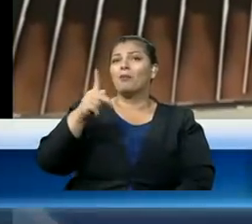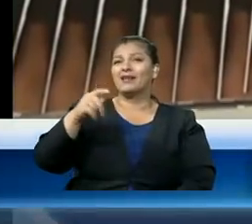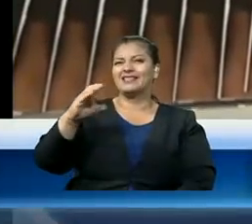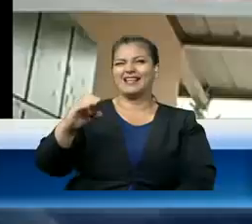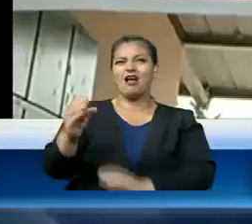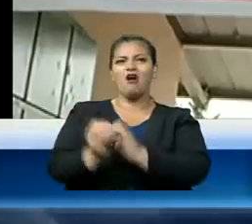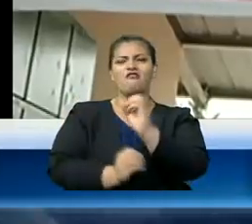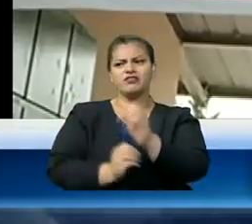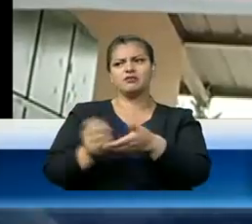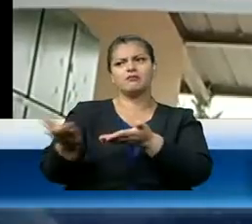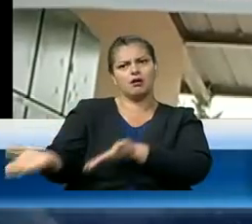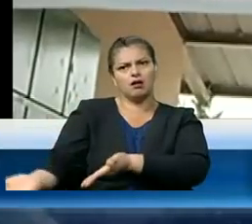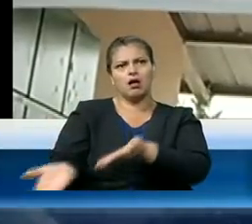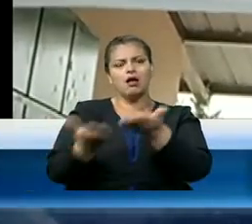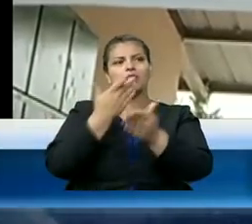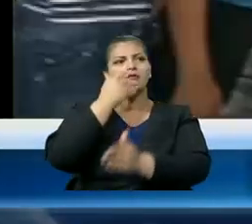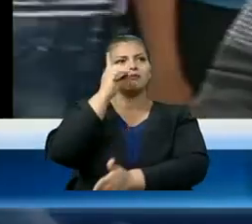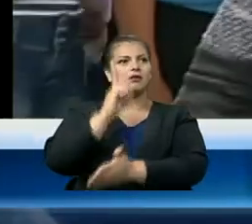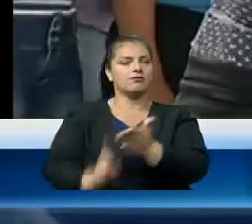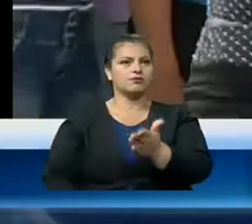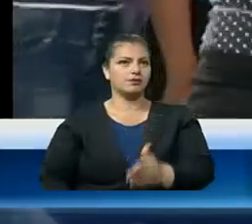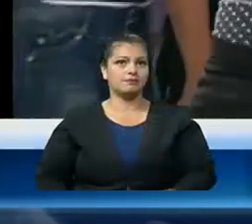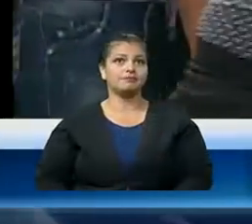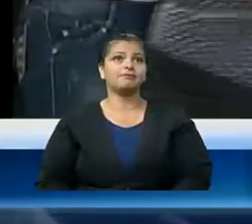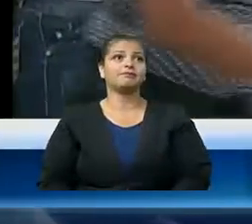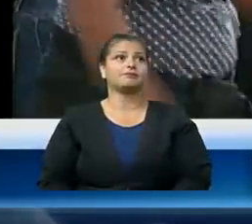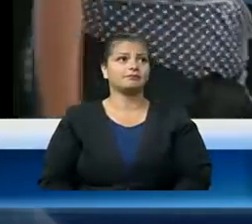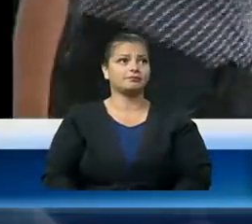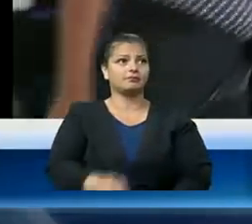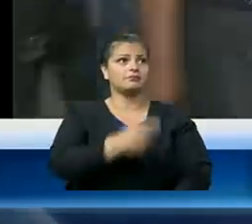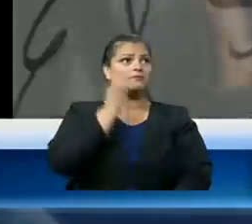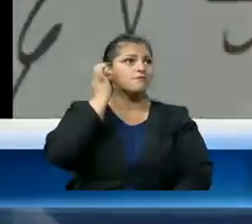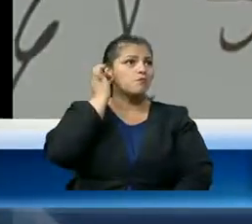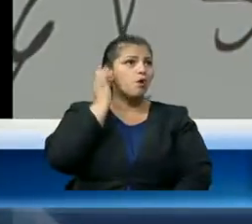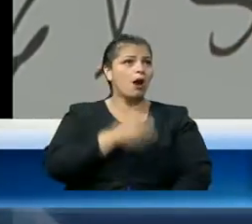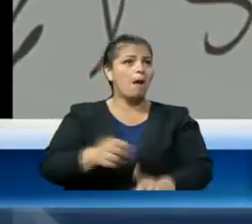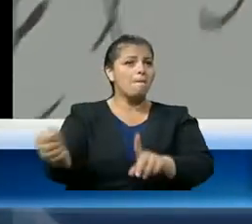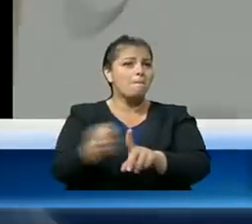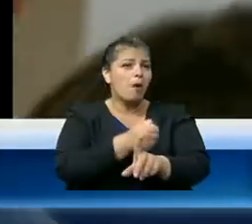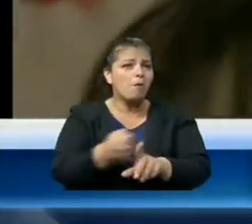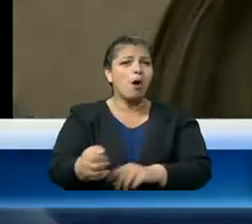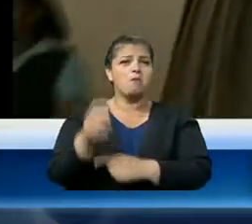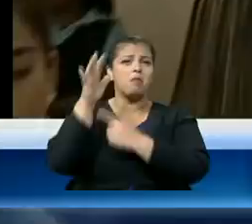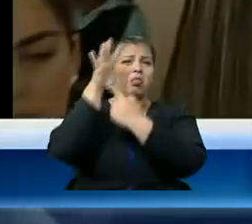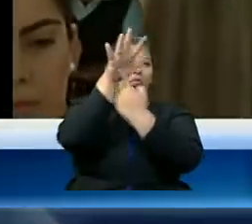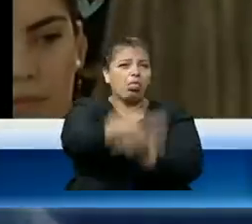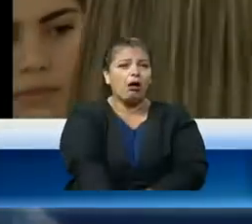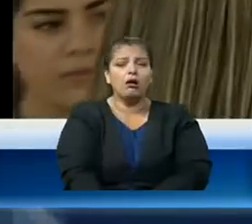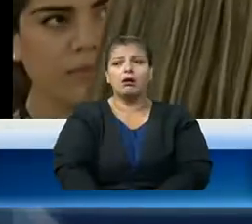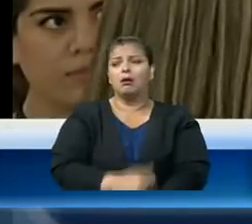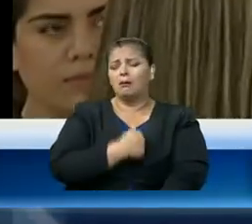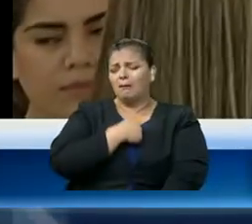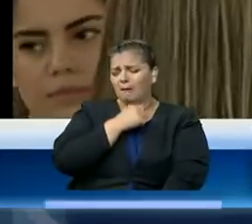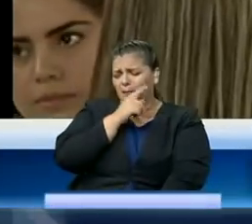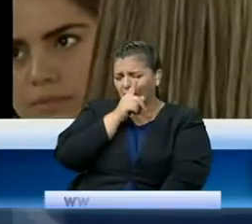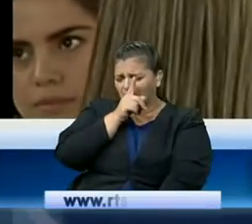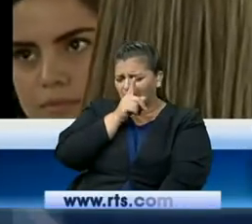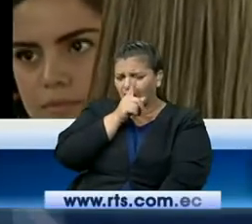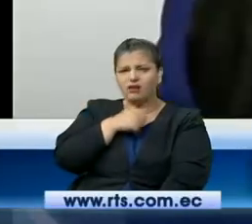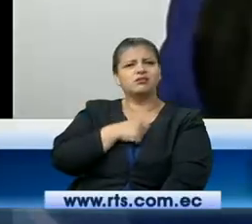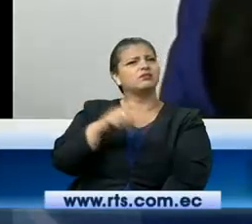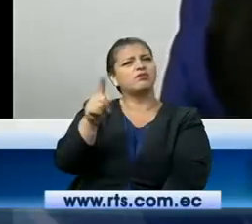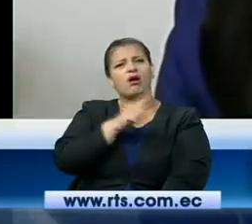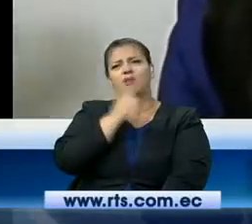acaba con la tipificación del femicidio y la violencia psicológica la amenaza y el silencio abordan a la